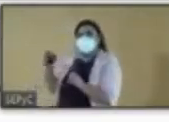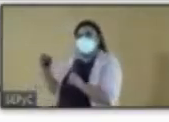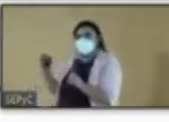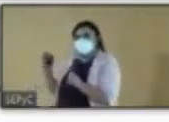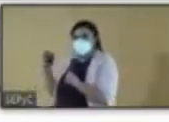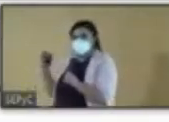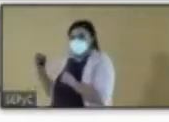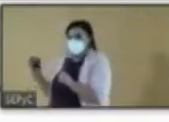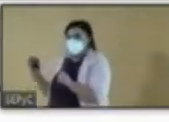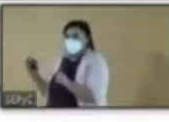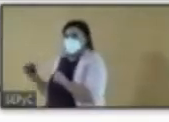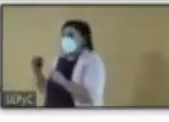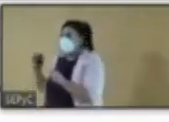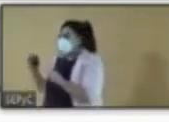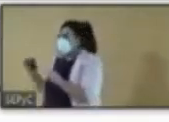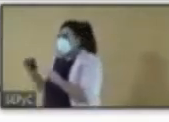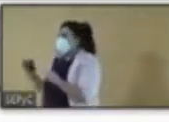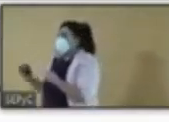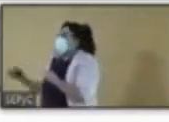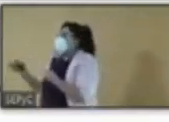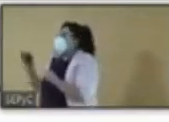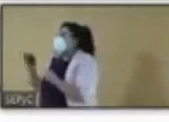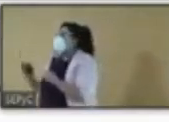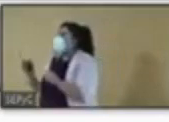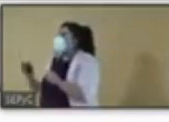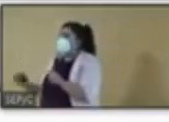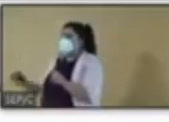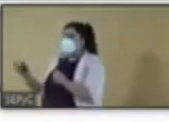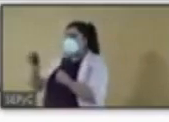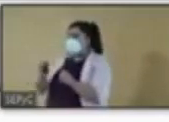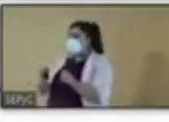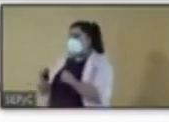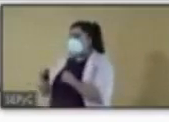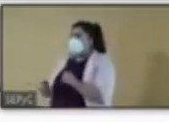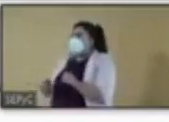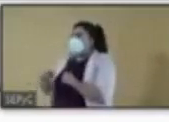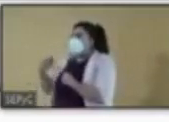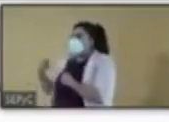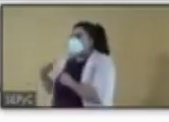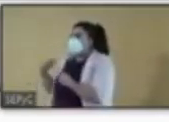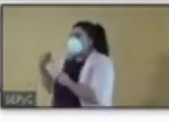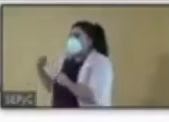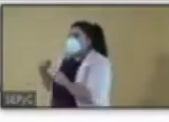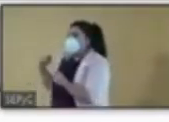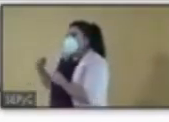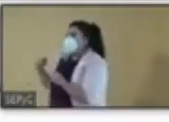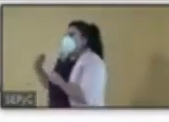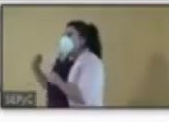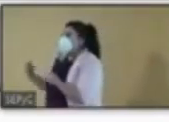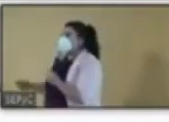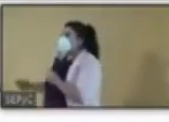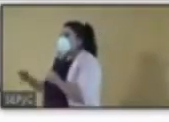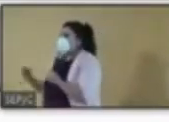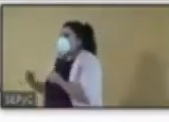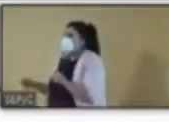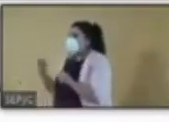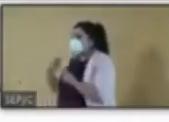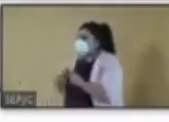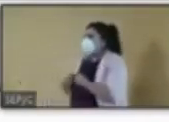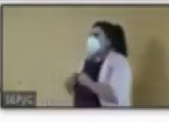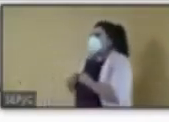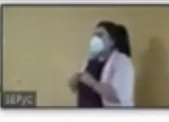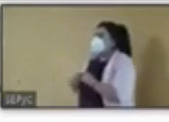ese dato es impreciso o incorrecto y que el dato correcto es este. ¿Por qué vamos a generar toda esa información? Porque así a